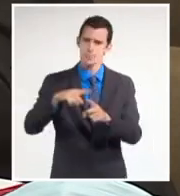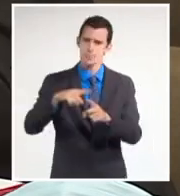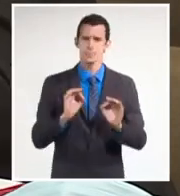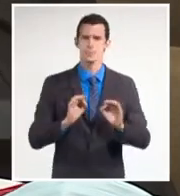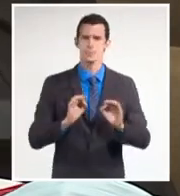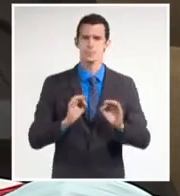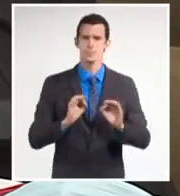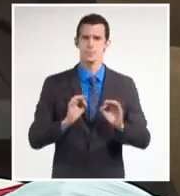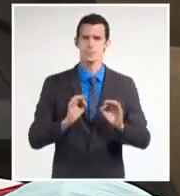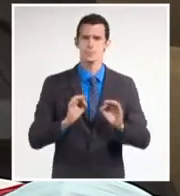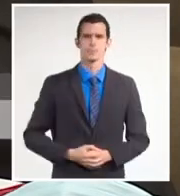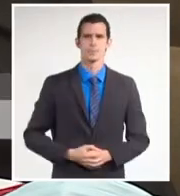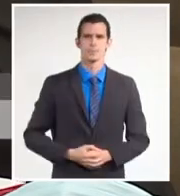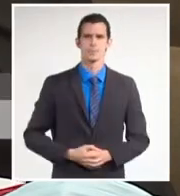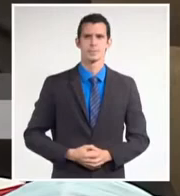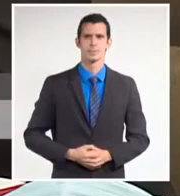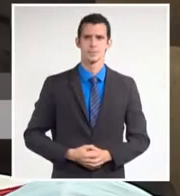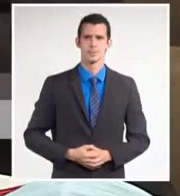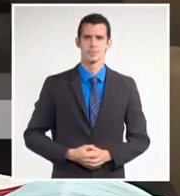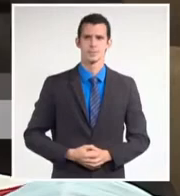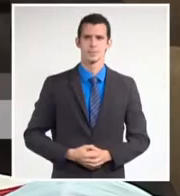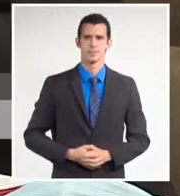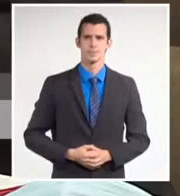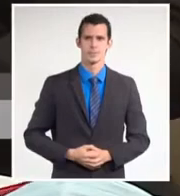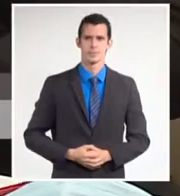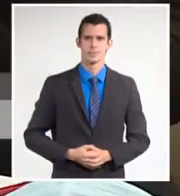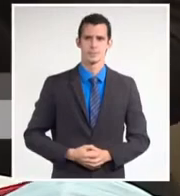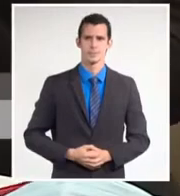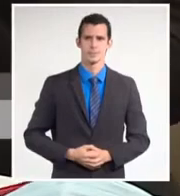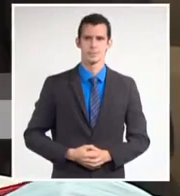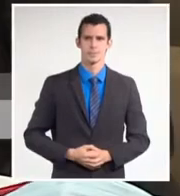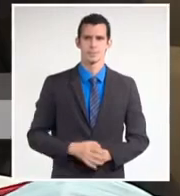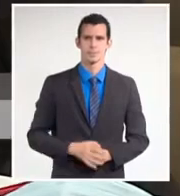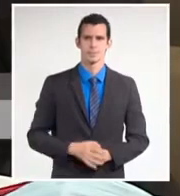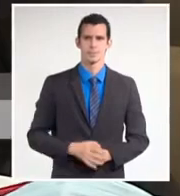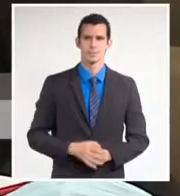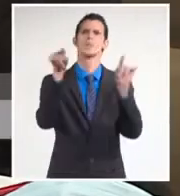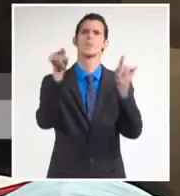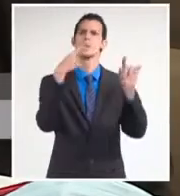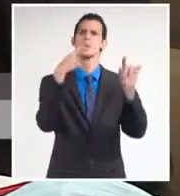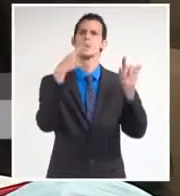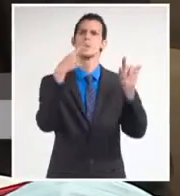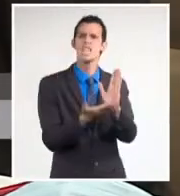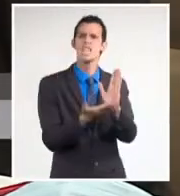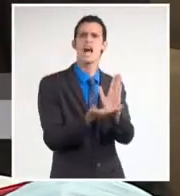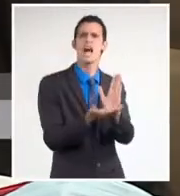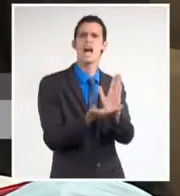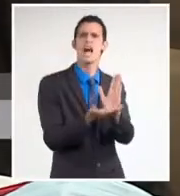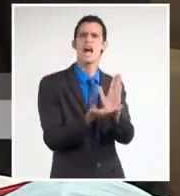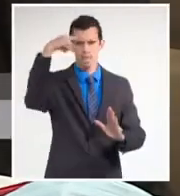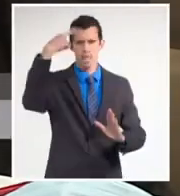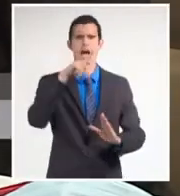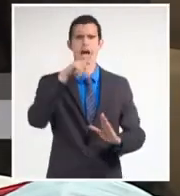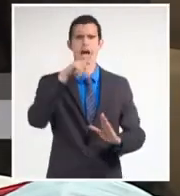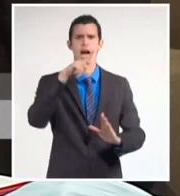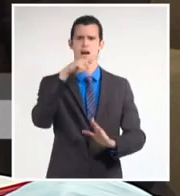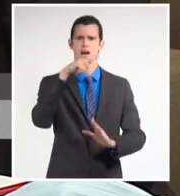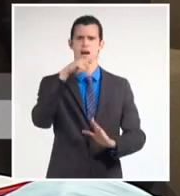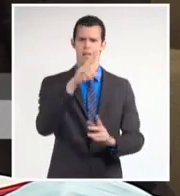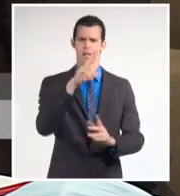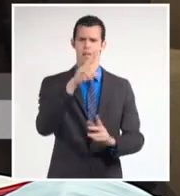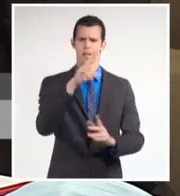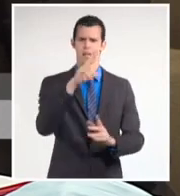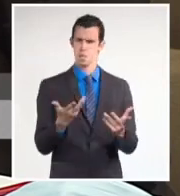El título con la palabra salvar puede parecernos fuerte, pero la situación